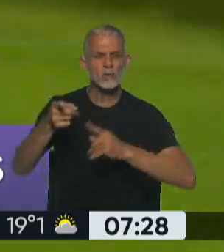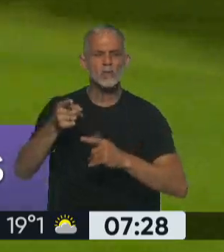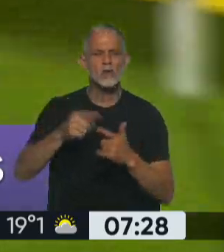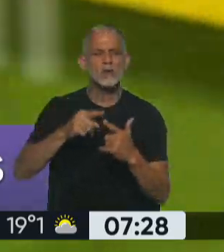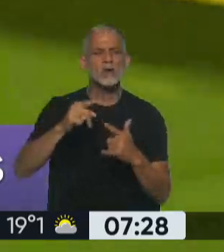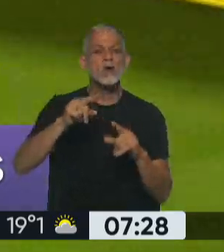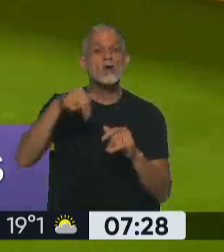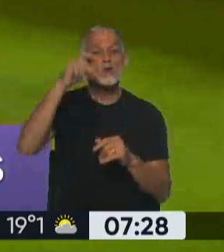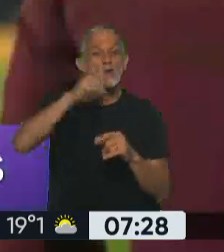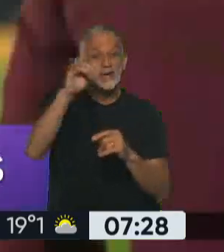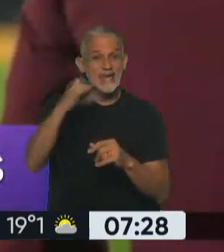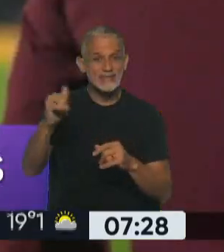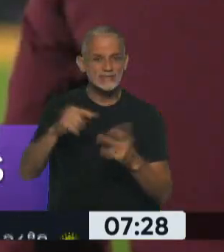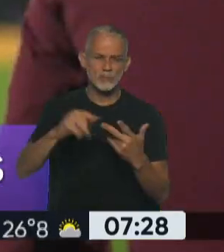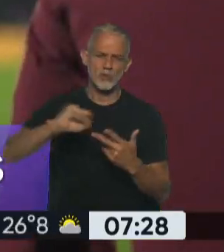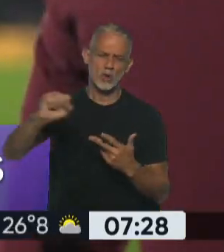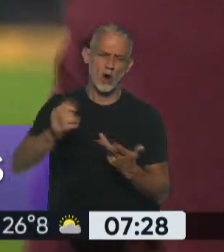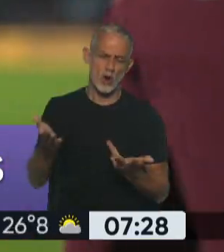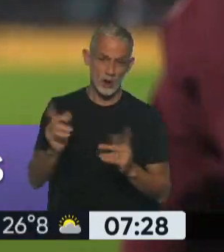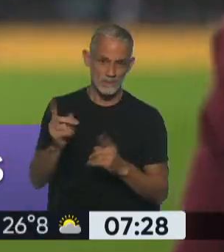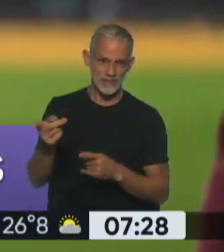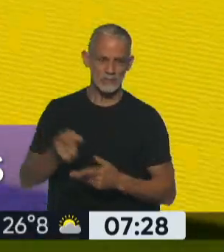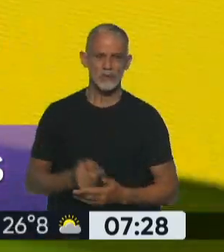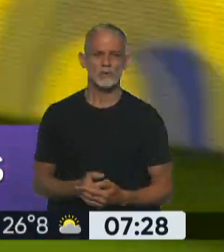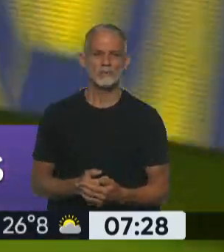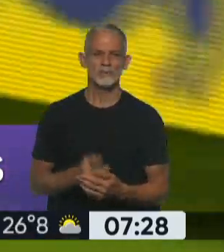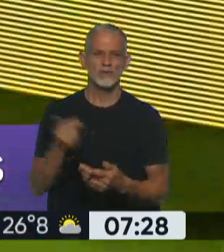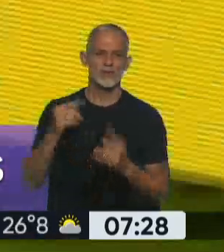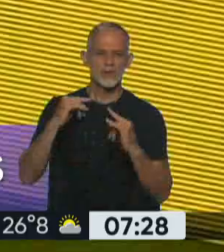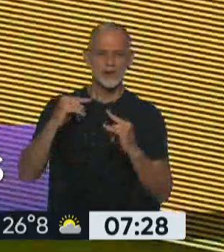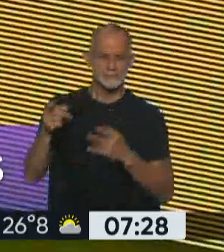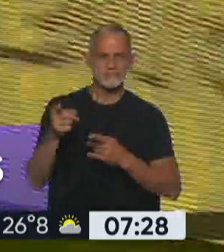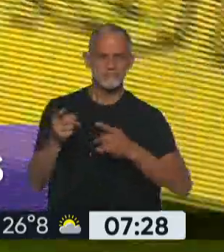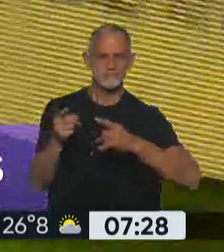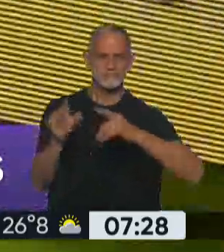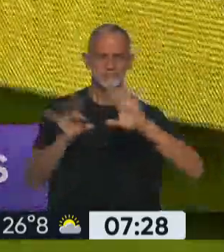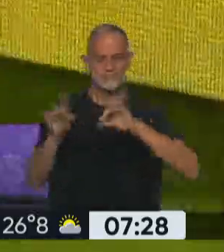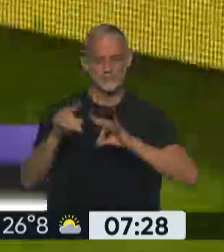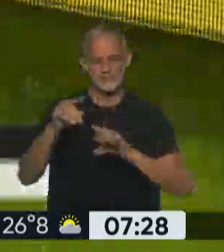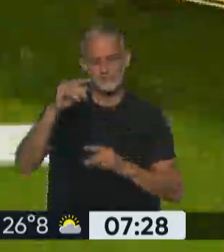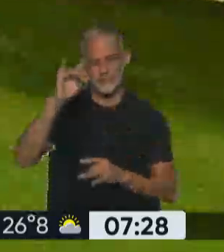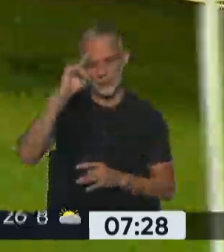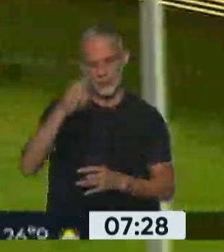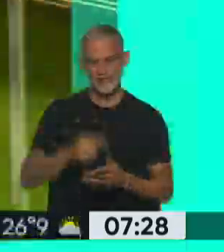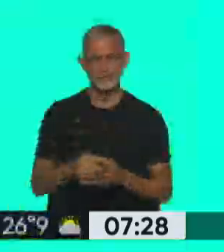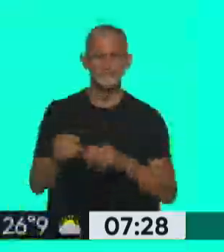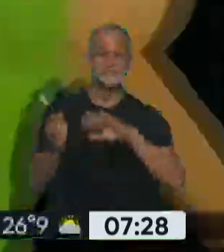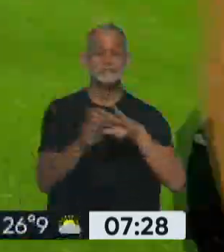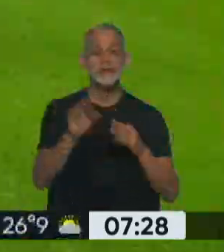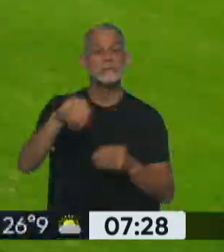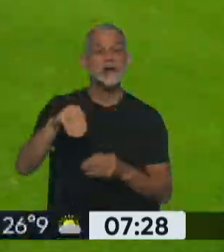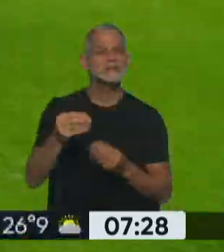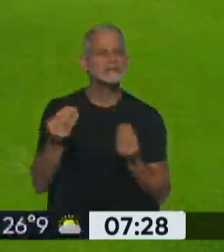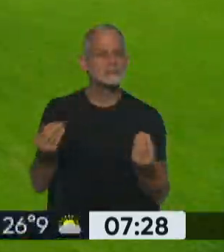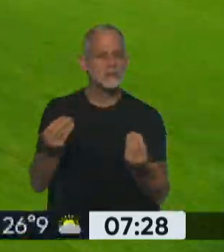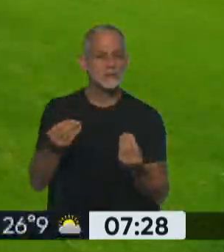Darwin Núñez una vez más marcando, siendo grito de gol para la Celeste. Vuelta de página, tenemos mucho más. Ya pasamos